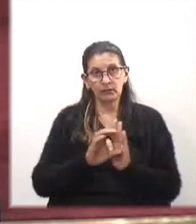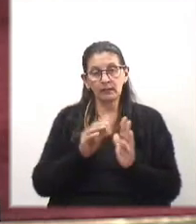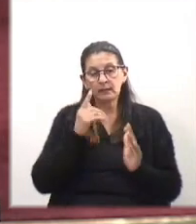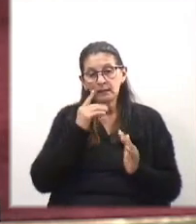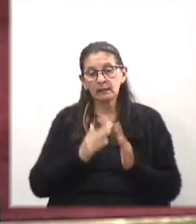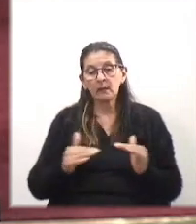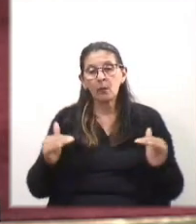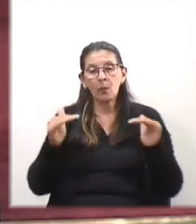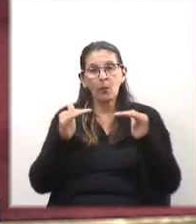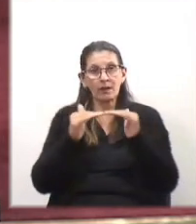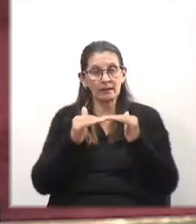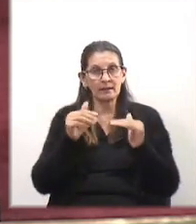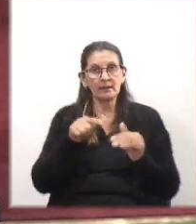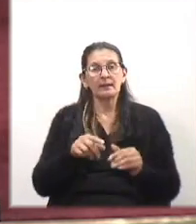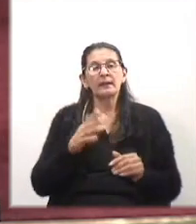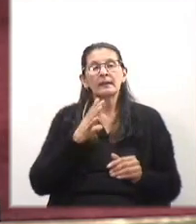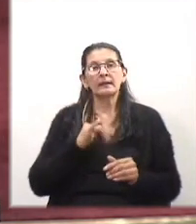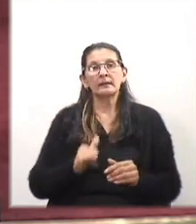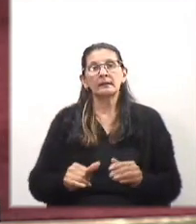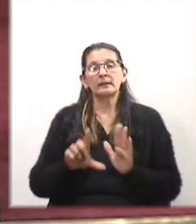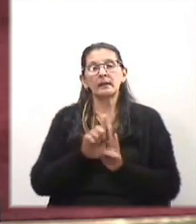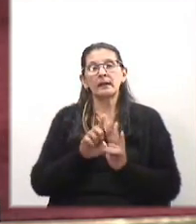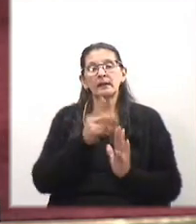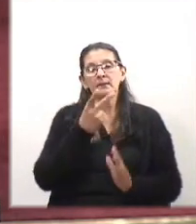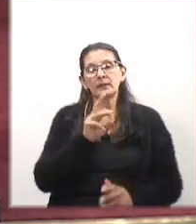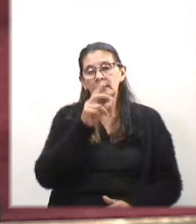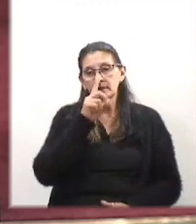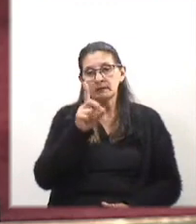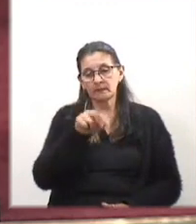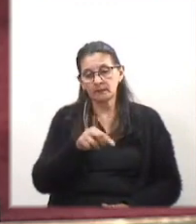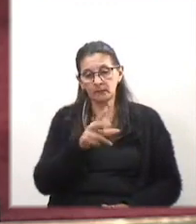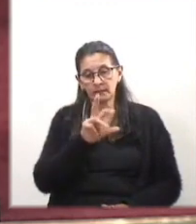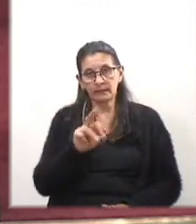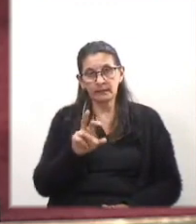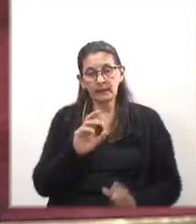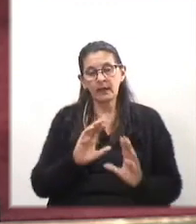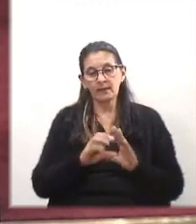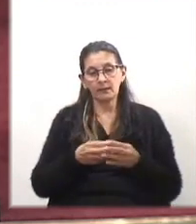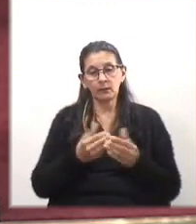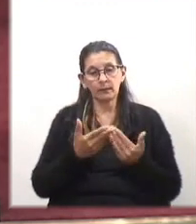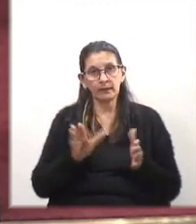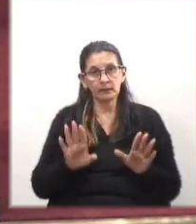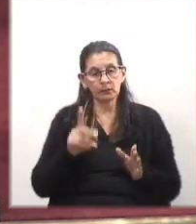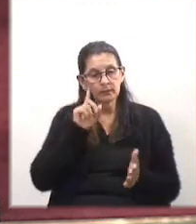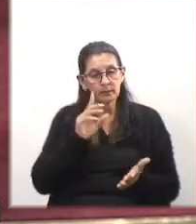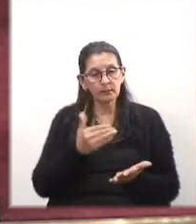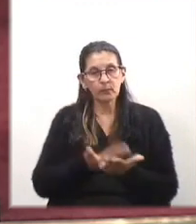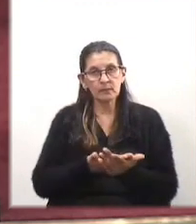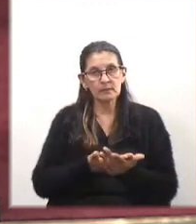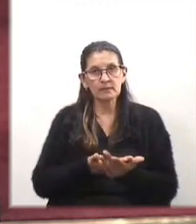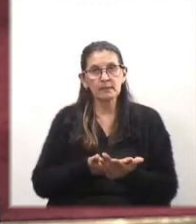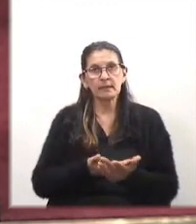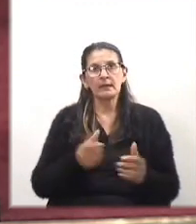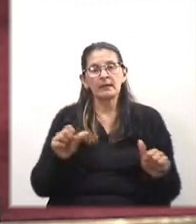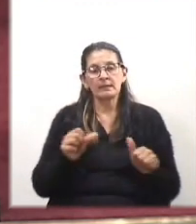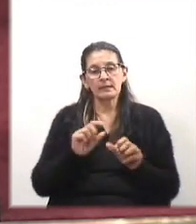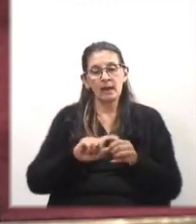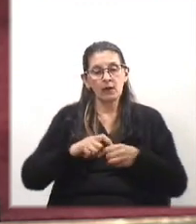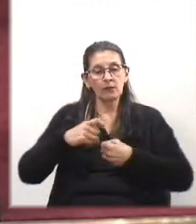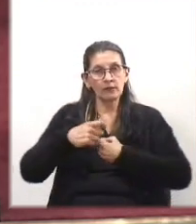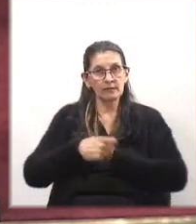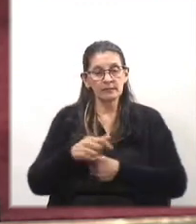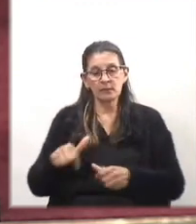igualdad y principio de convergencia contenidos en la Ley 20.130, Cabildo Abierto propuso extender a las